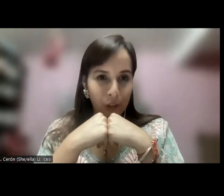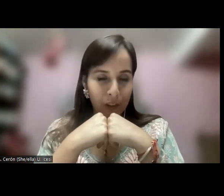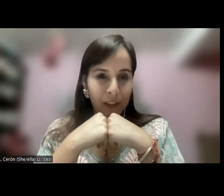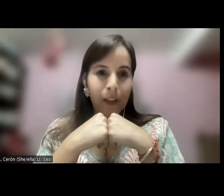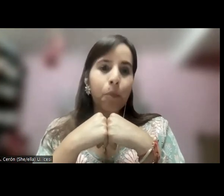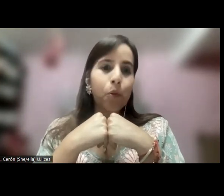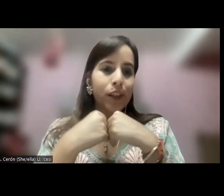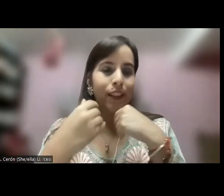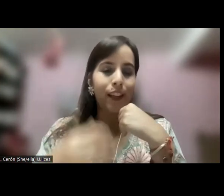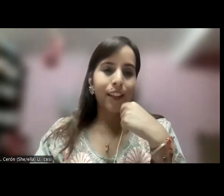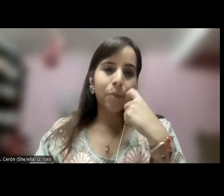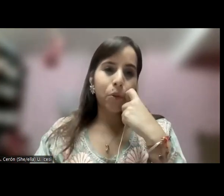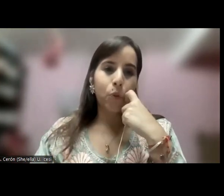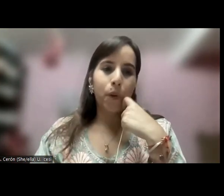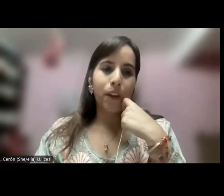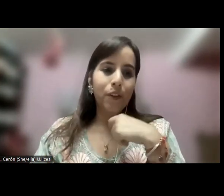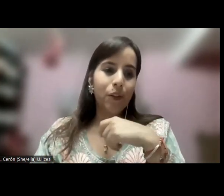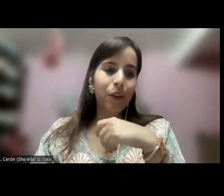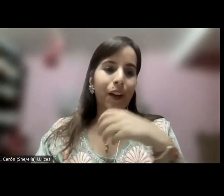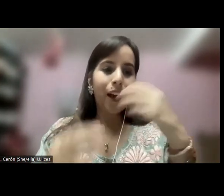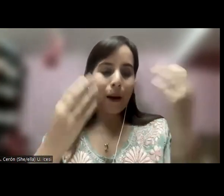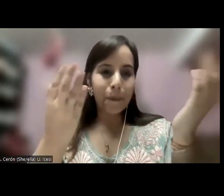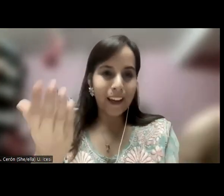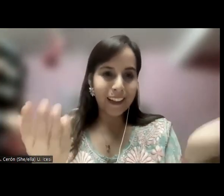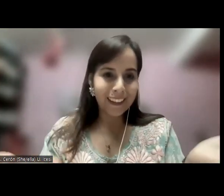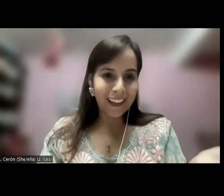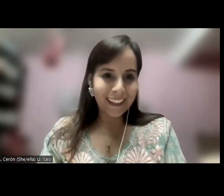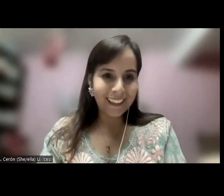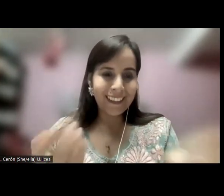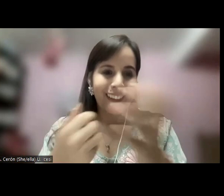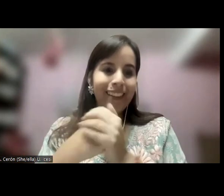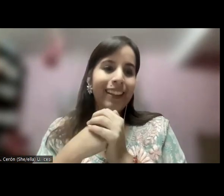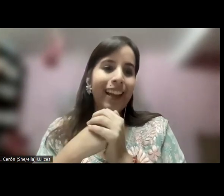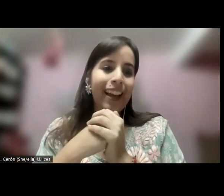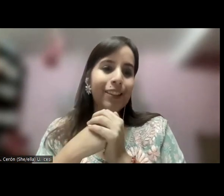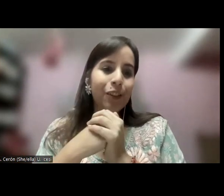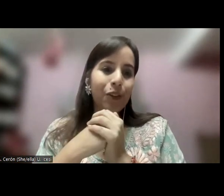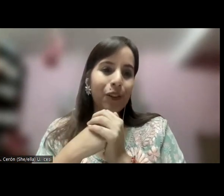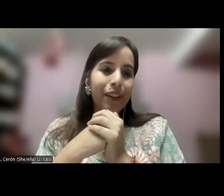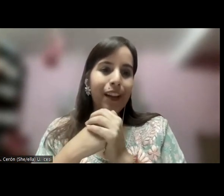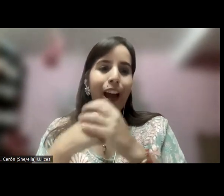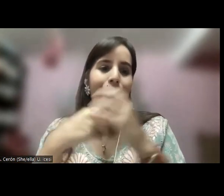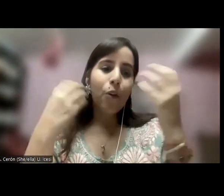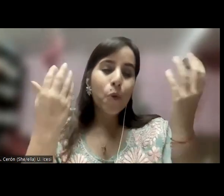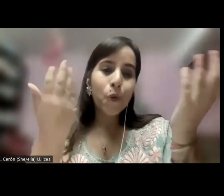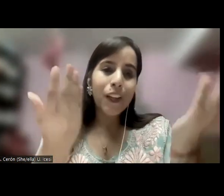interpretación Muchas gracias por supuesto a Marta Castro